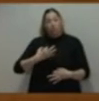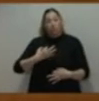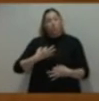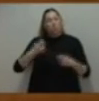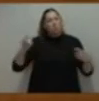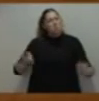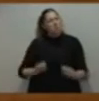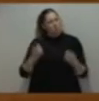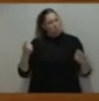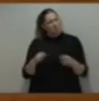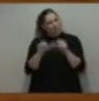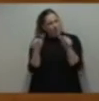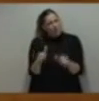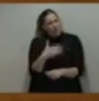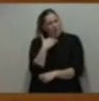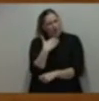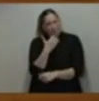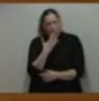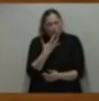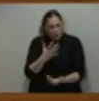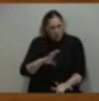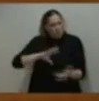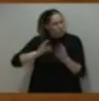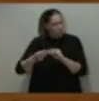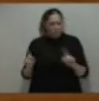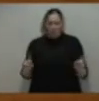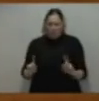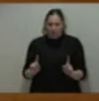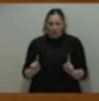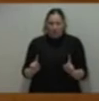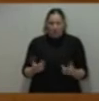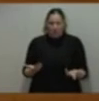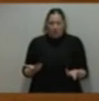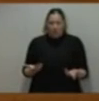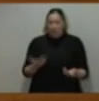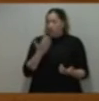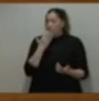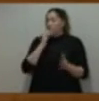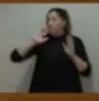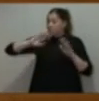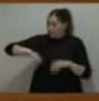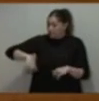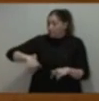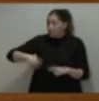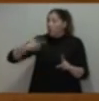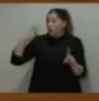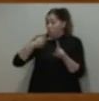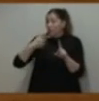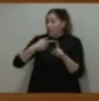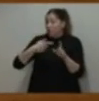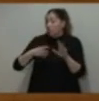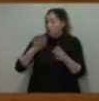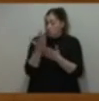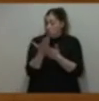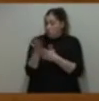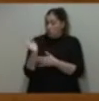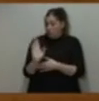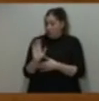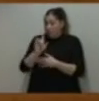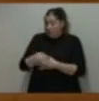promover de alguna manera a los que no la aplican. Por último, el objetivo último de esta propuesta